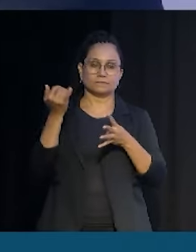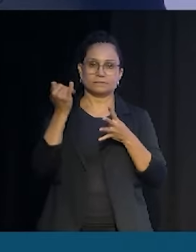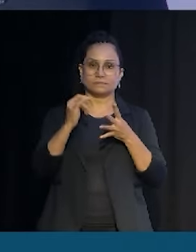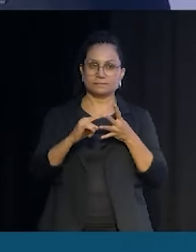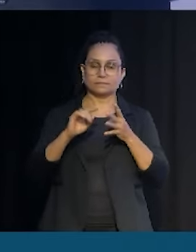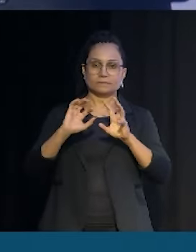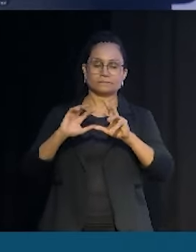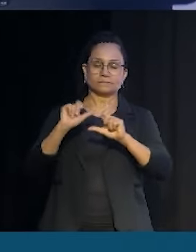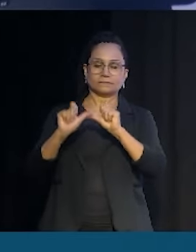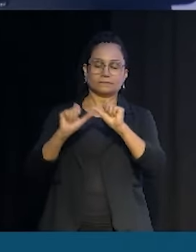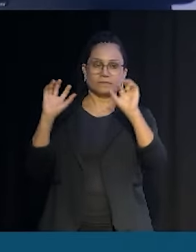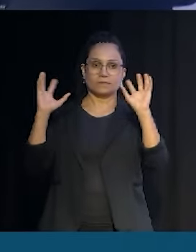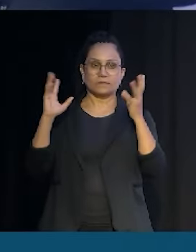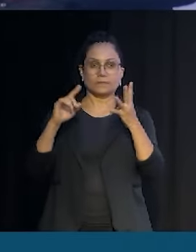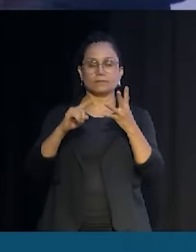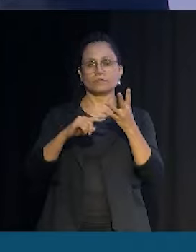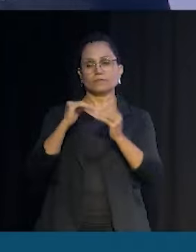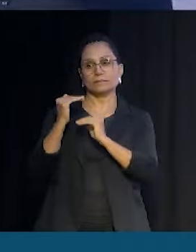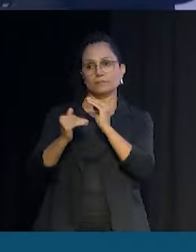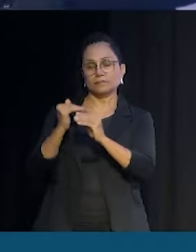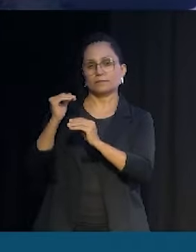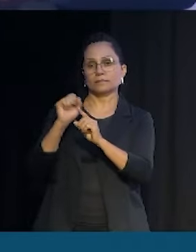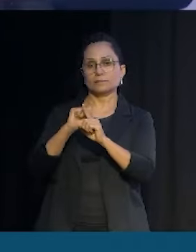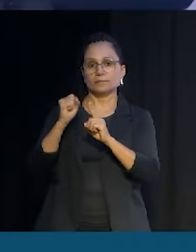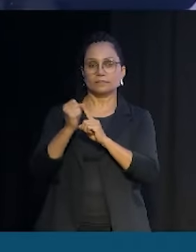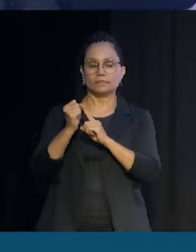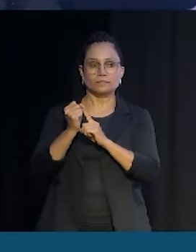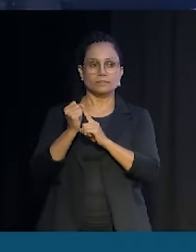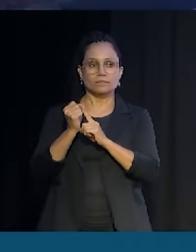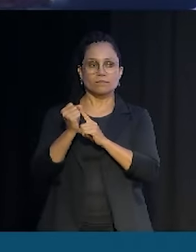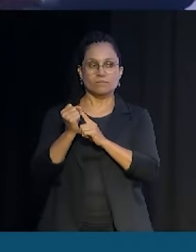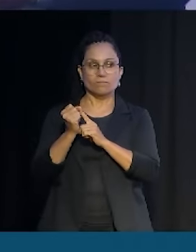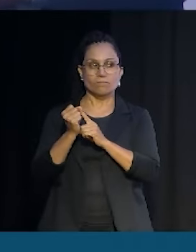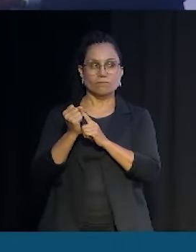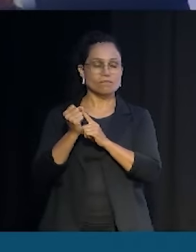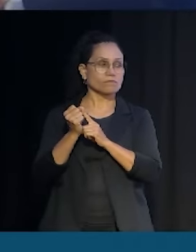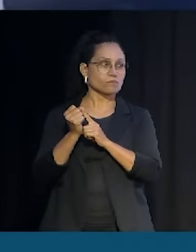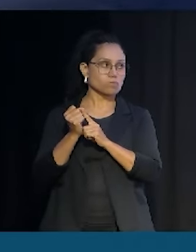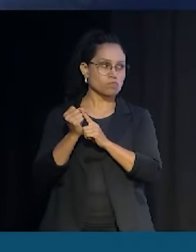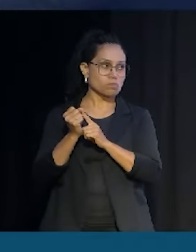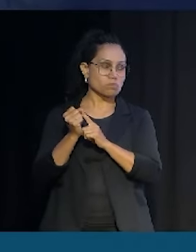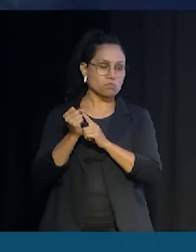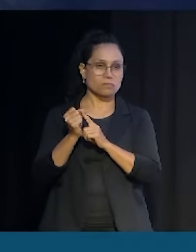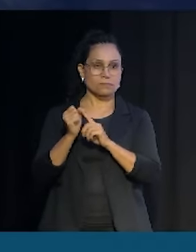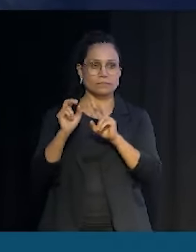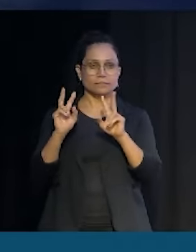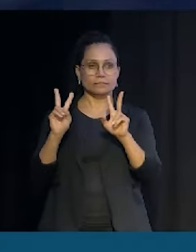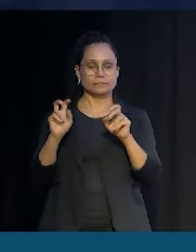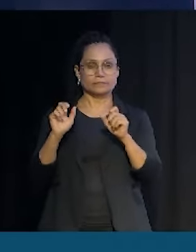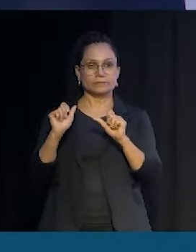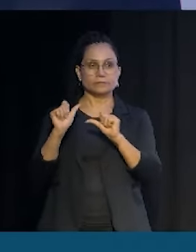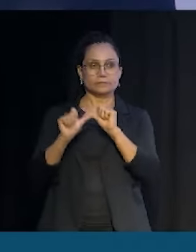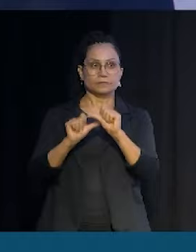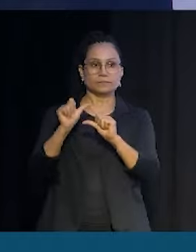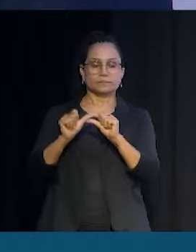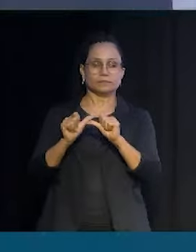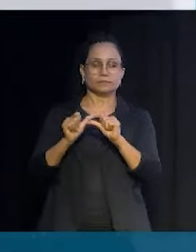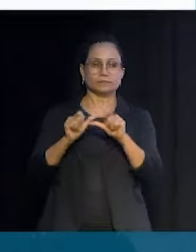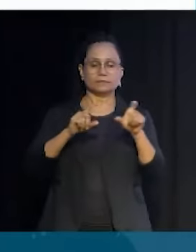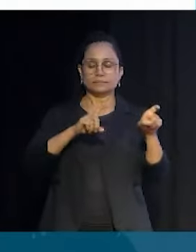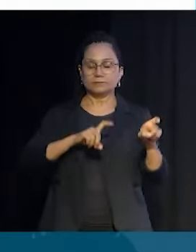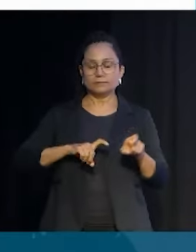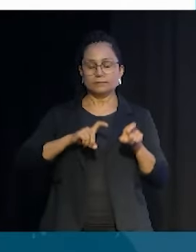seguridad alimentaria, energética, desigualdad social y climático serán envolvidas por la agropecuaria del